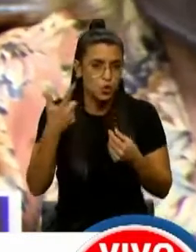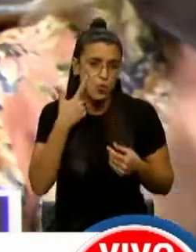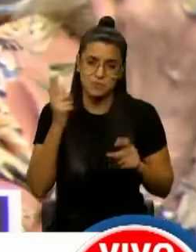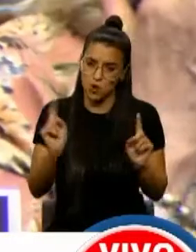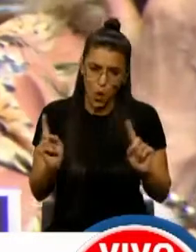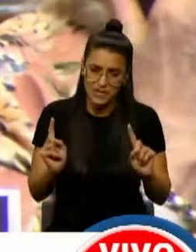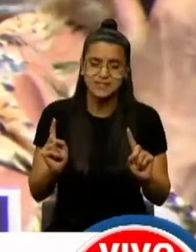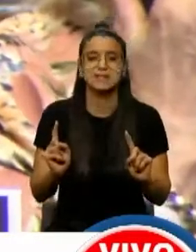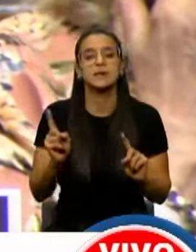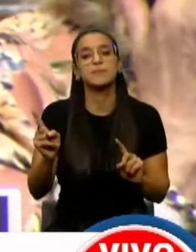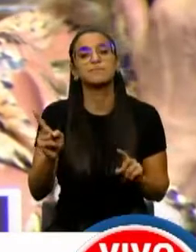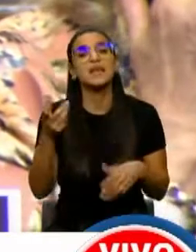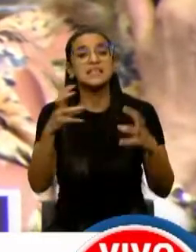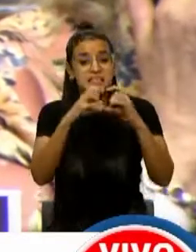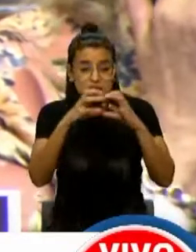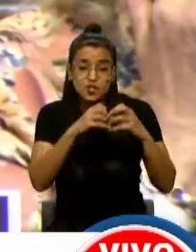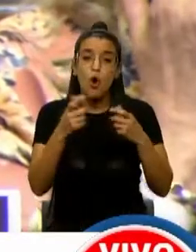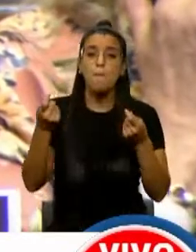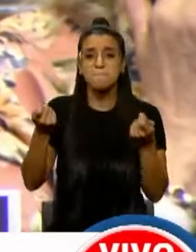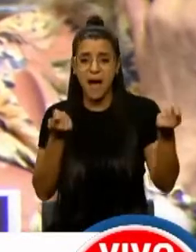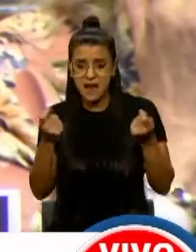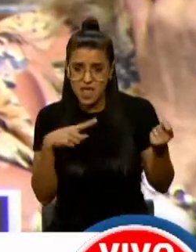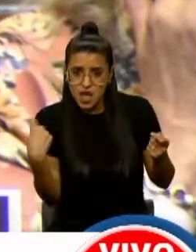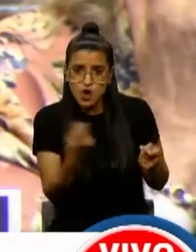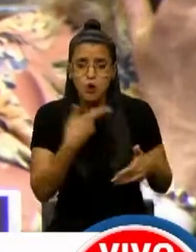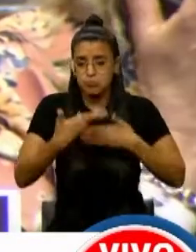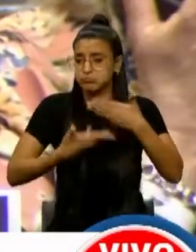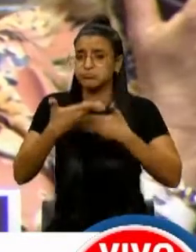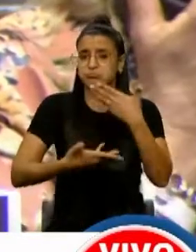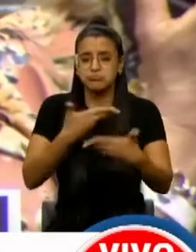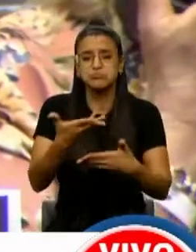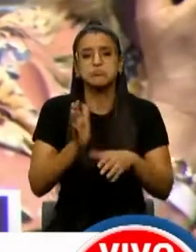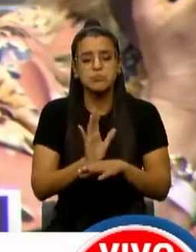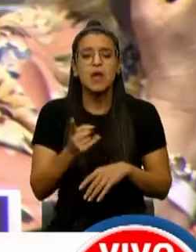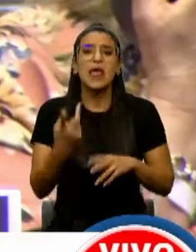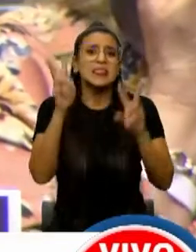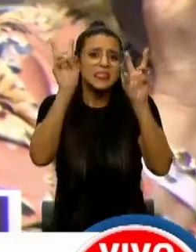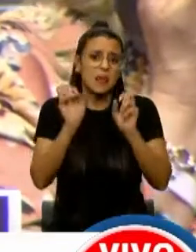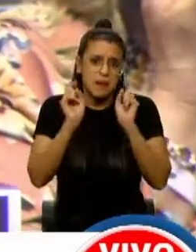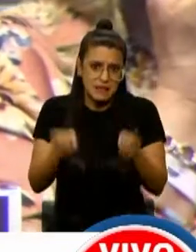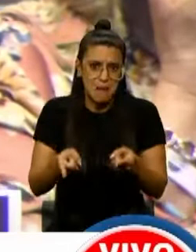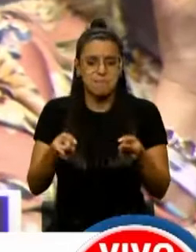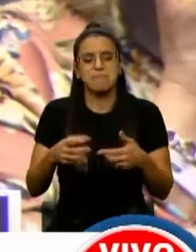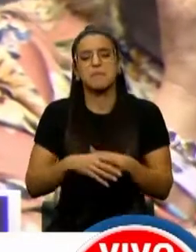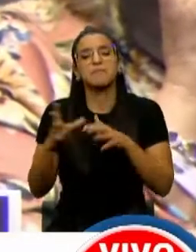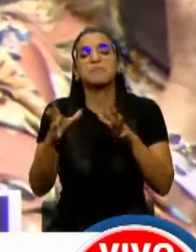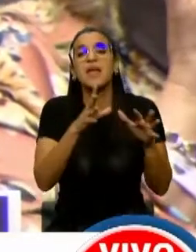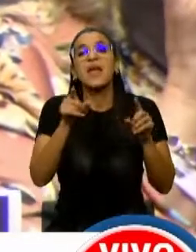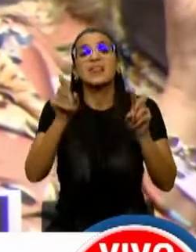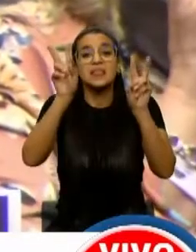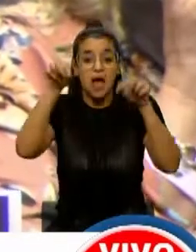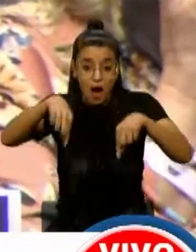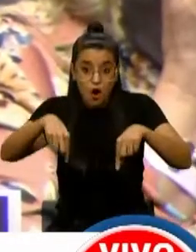digo, el rol de la sesión, el manejo que hemos tenido y el desenvolvimiento, atacamos uno de los temas también. Y en este caso